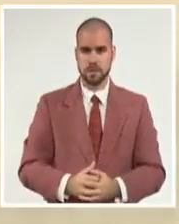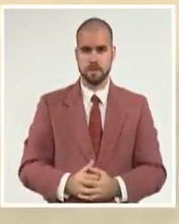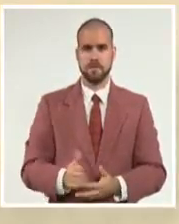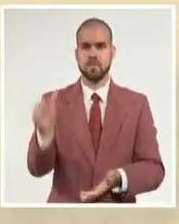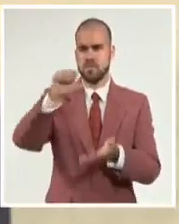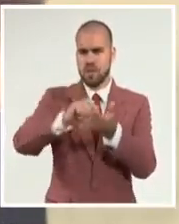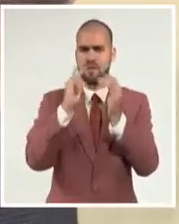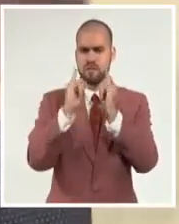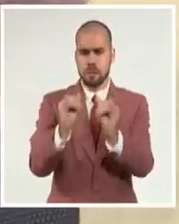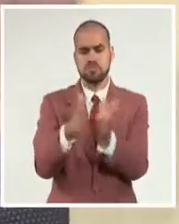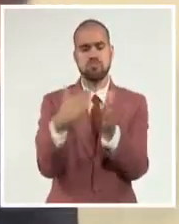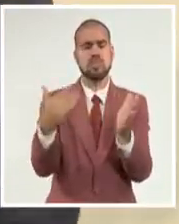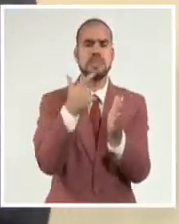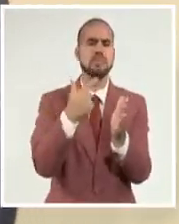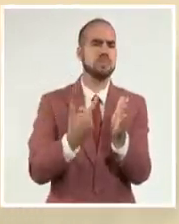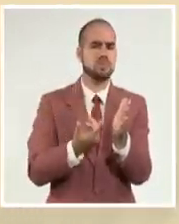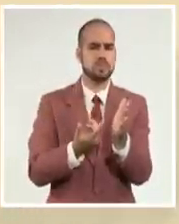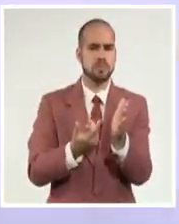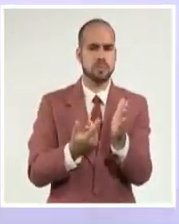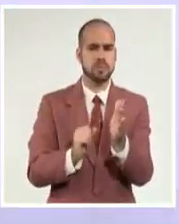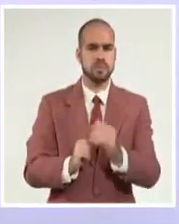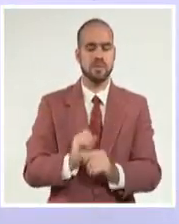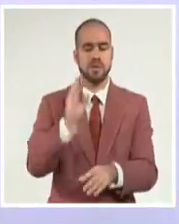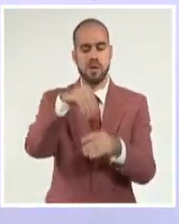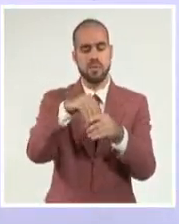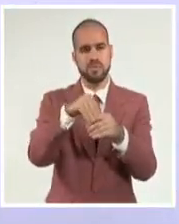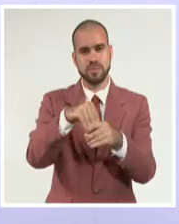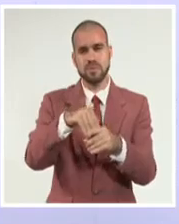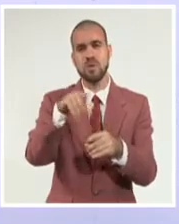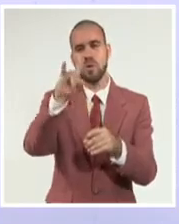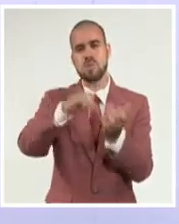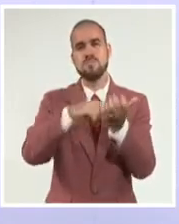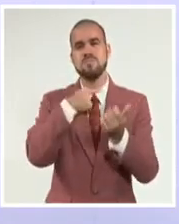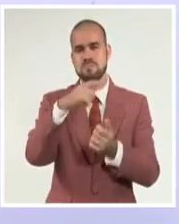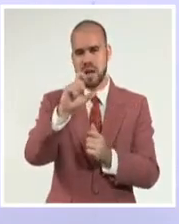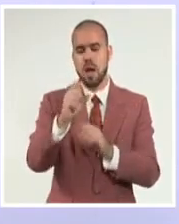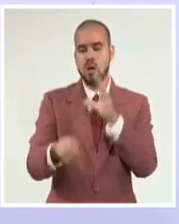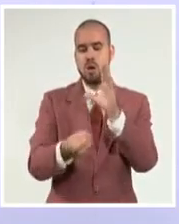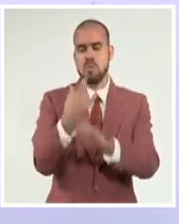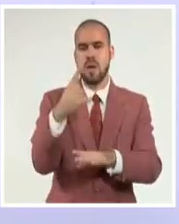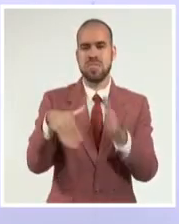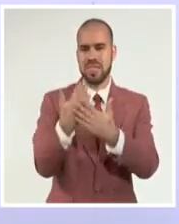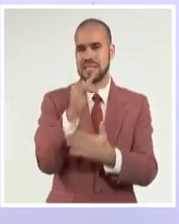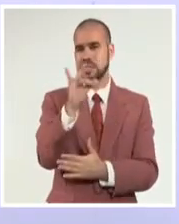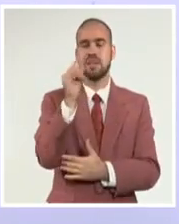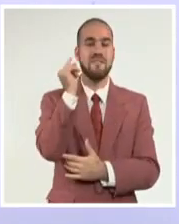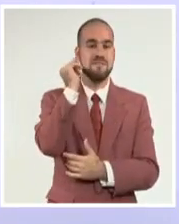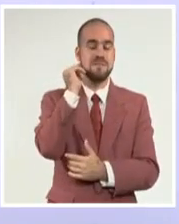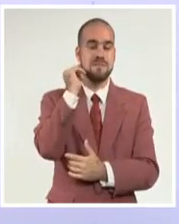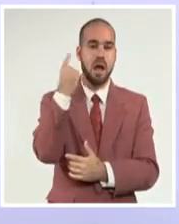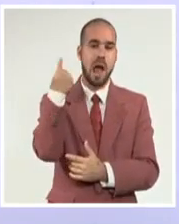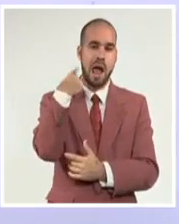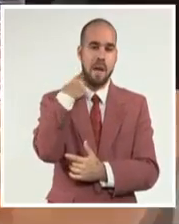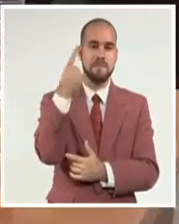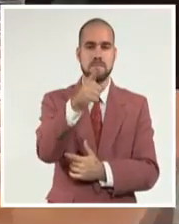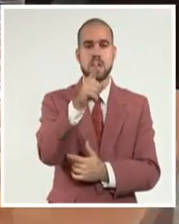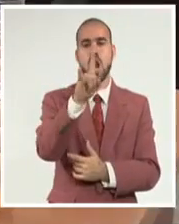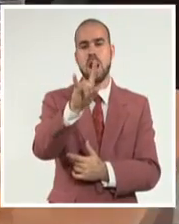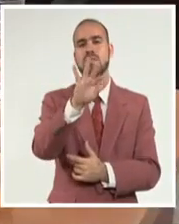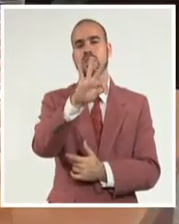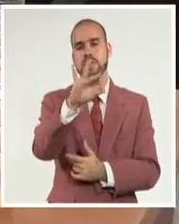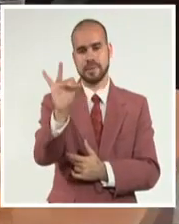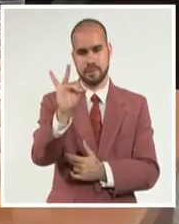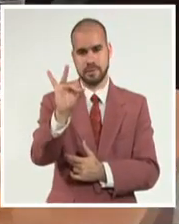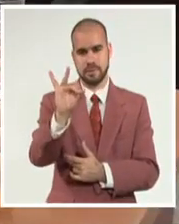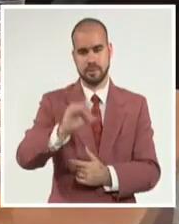Información para la Prensa de la Unión de Periodistas de Cuba fue creado el 7 de febrero de 1987